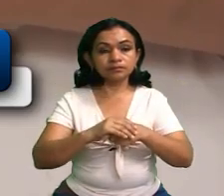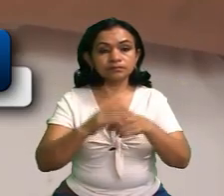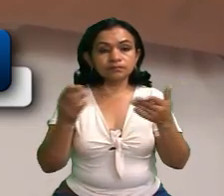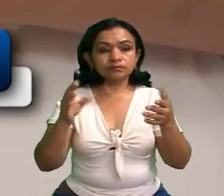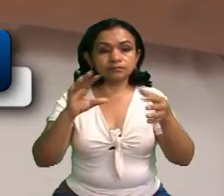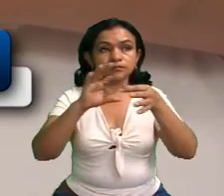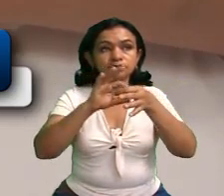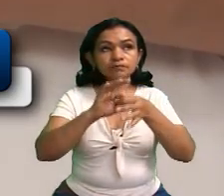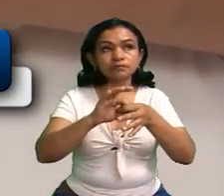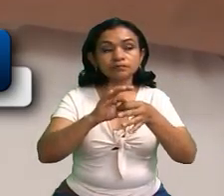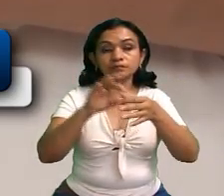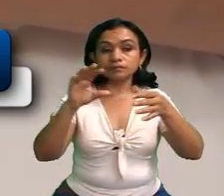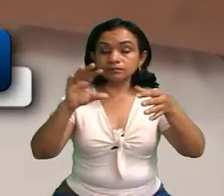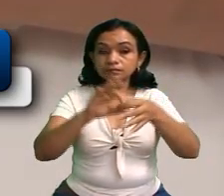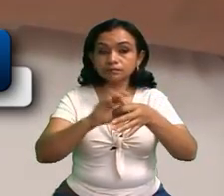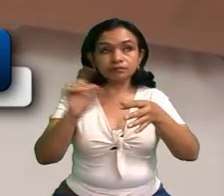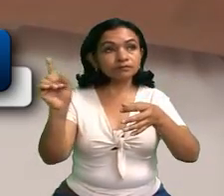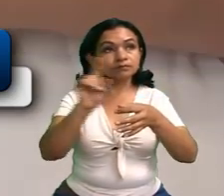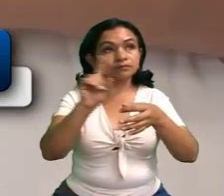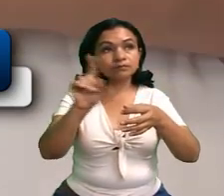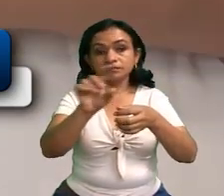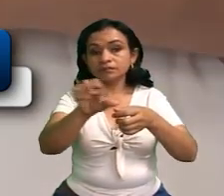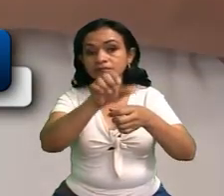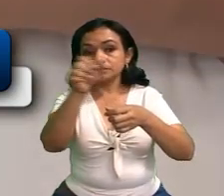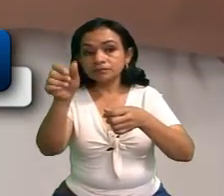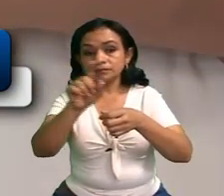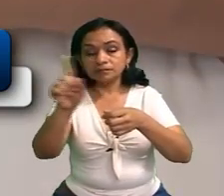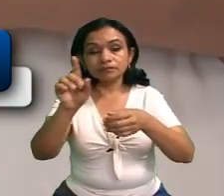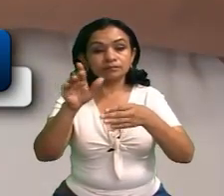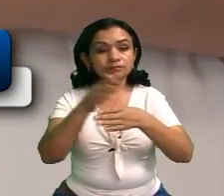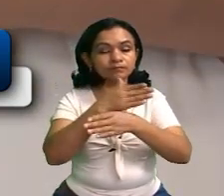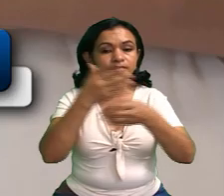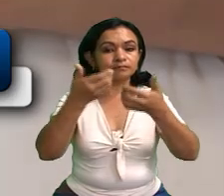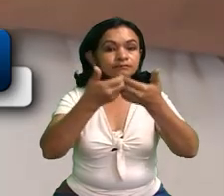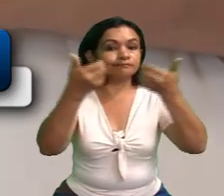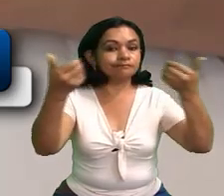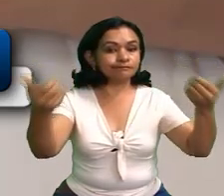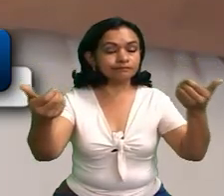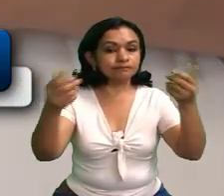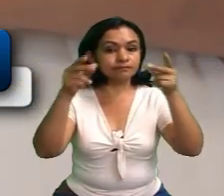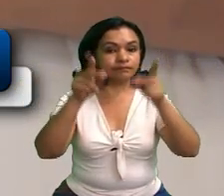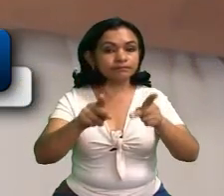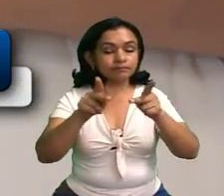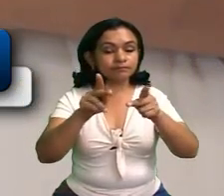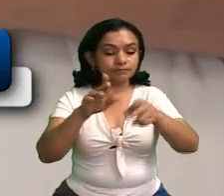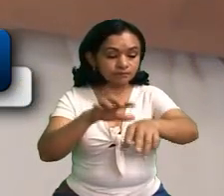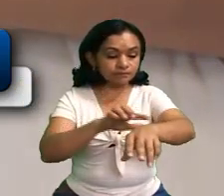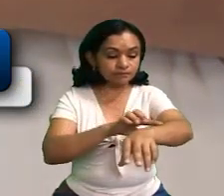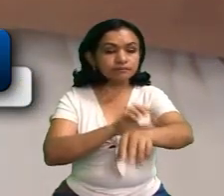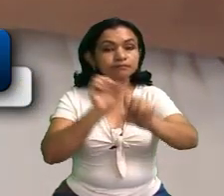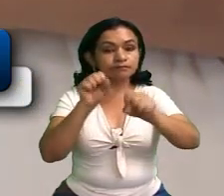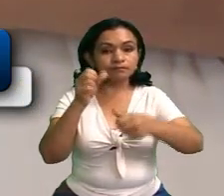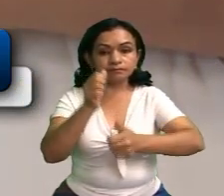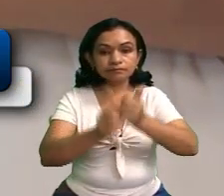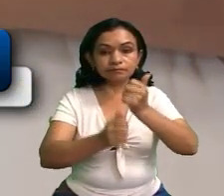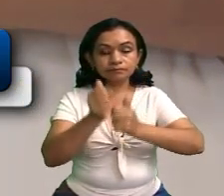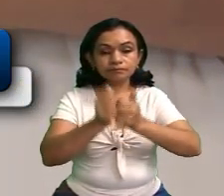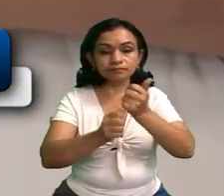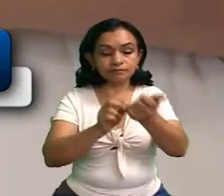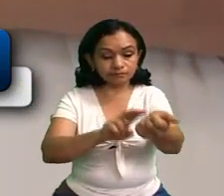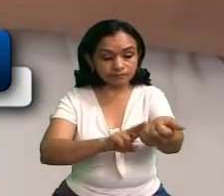completamente de la mano. Una no provoca a la otra, son totalmente independientes. Una persona con celulitis puede tener un problema de